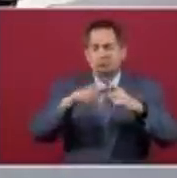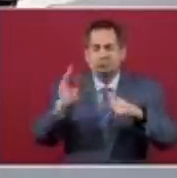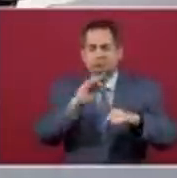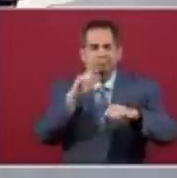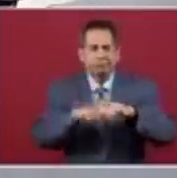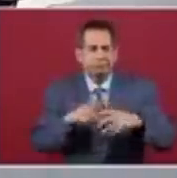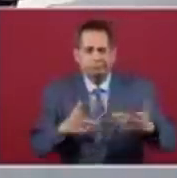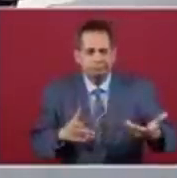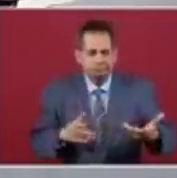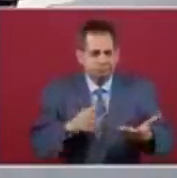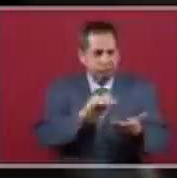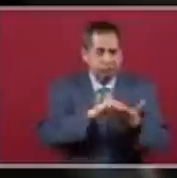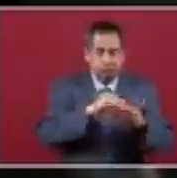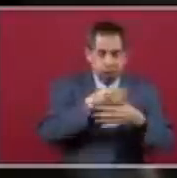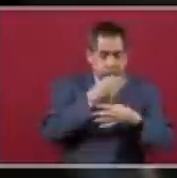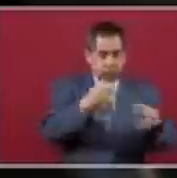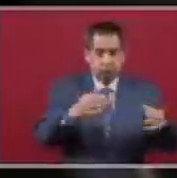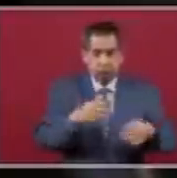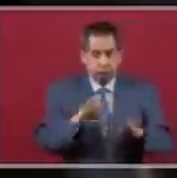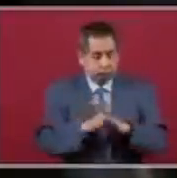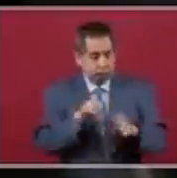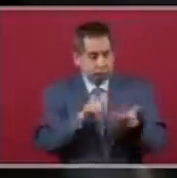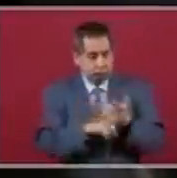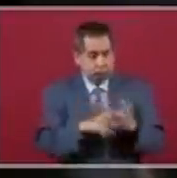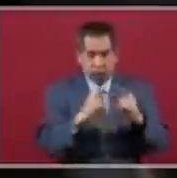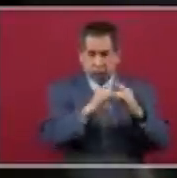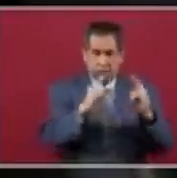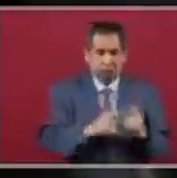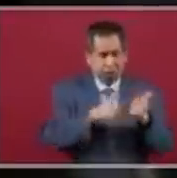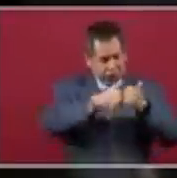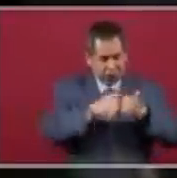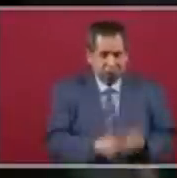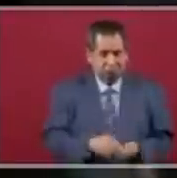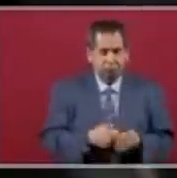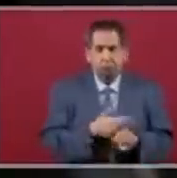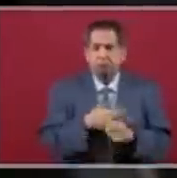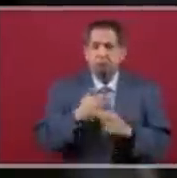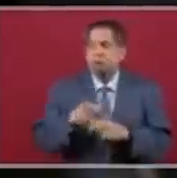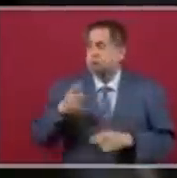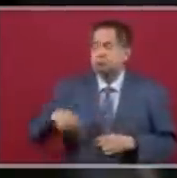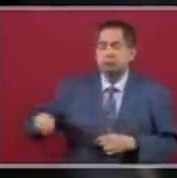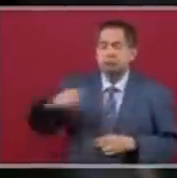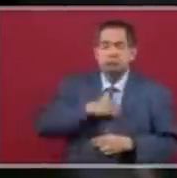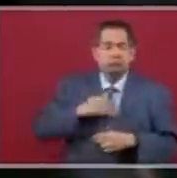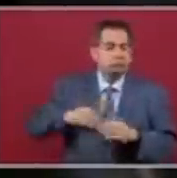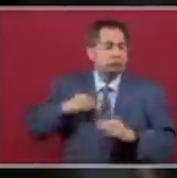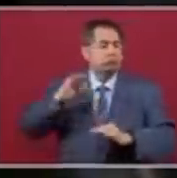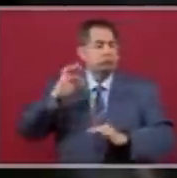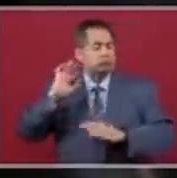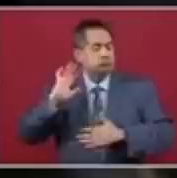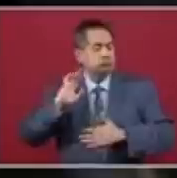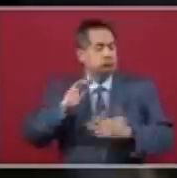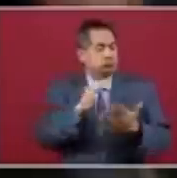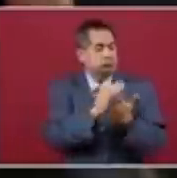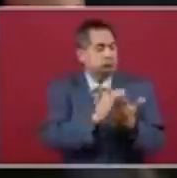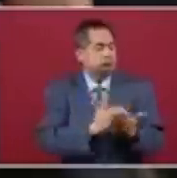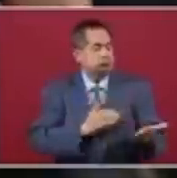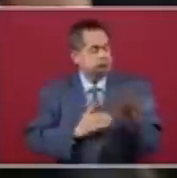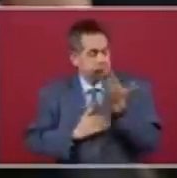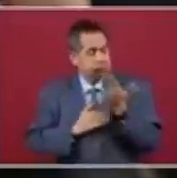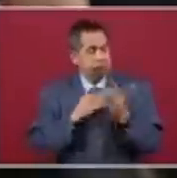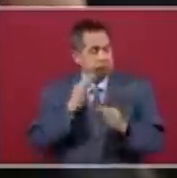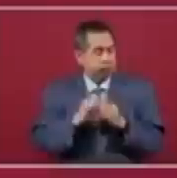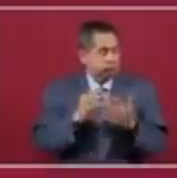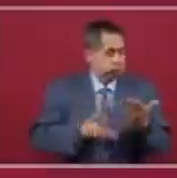vez que están anunciando que se van a quedar en plantón permanente aquí hasta que ustedes cumplan el pliego petitorio que les quieren entregar? Y